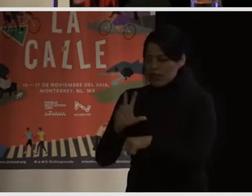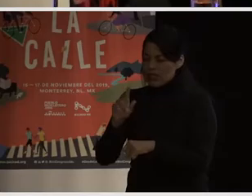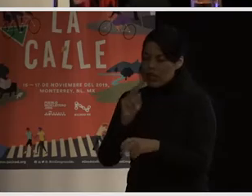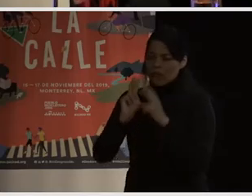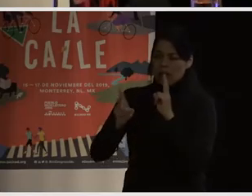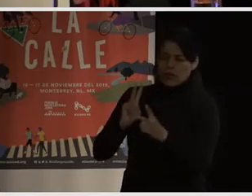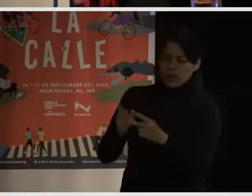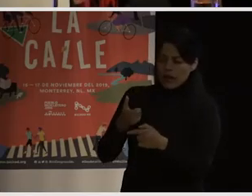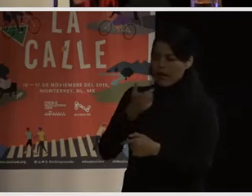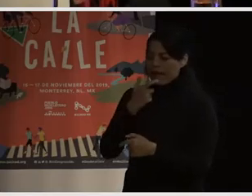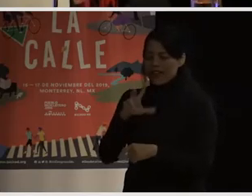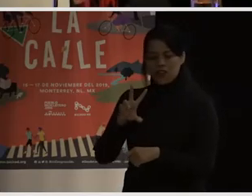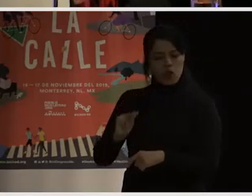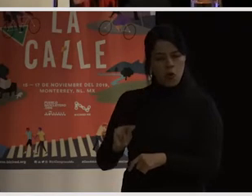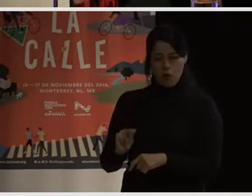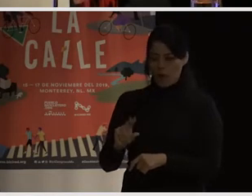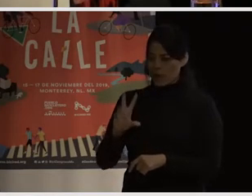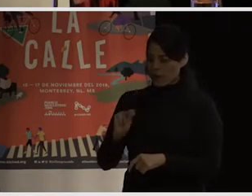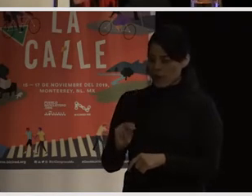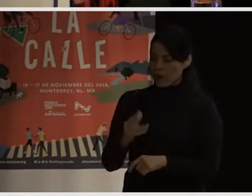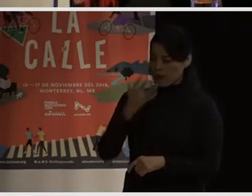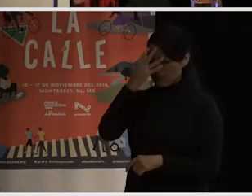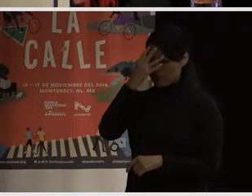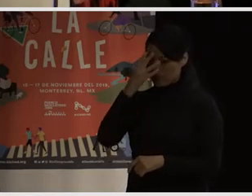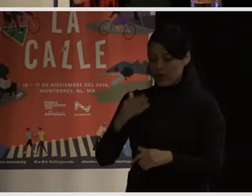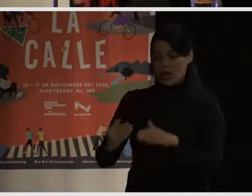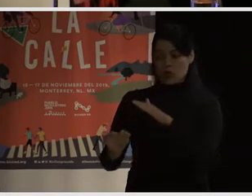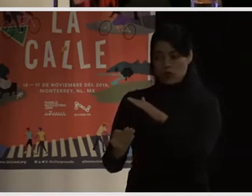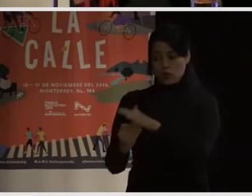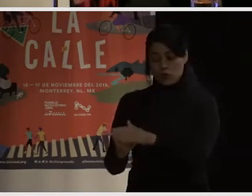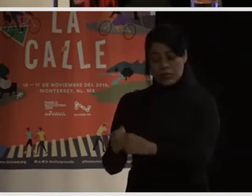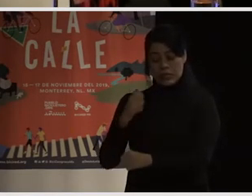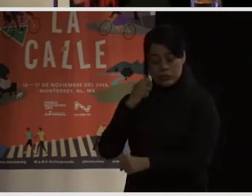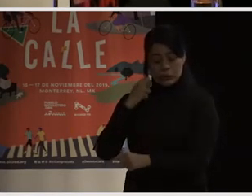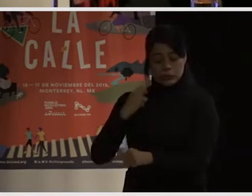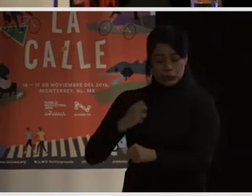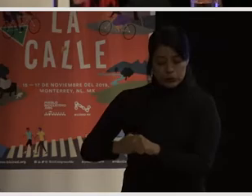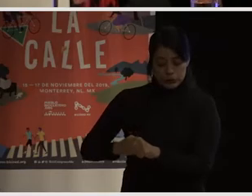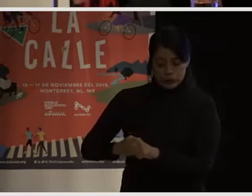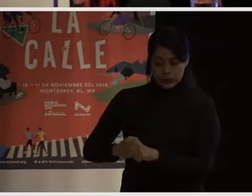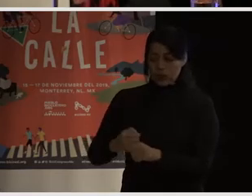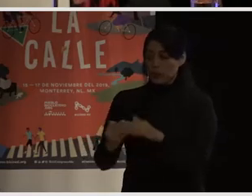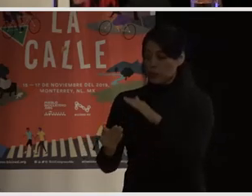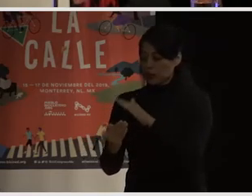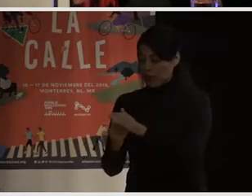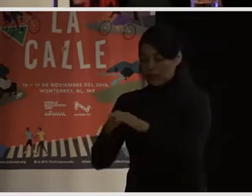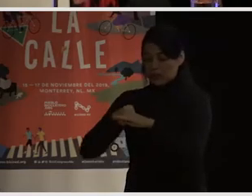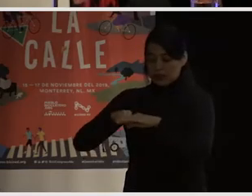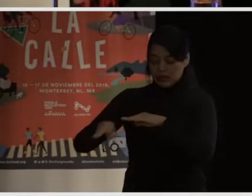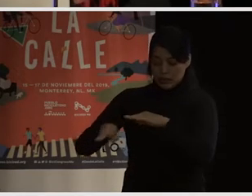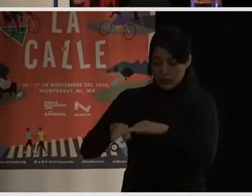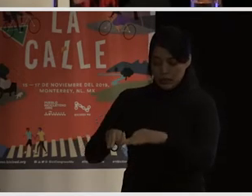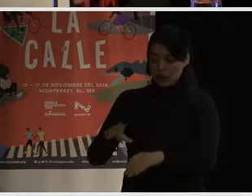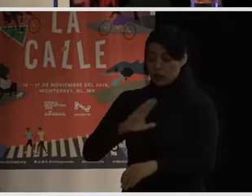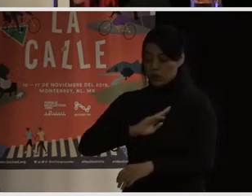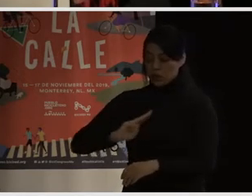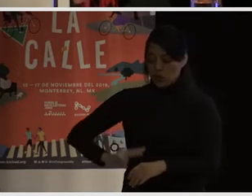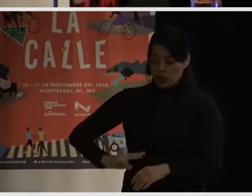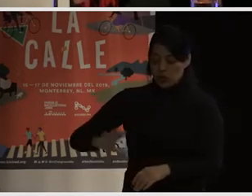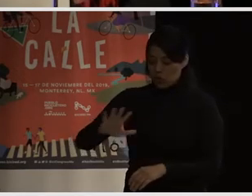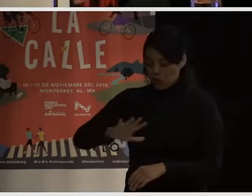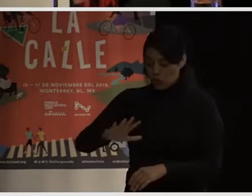no qué bonito es el transporte no pasa así en realidad son mesas muy duras son mesas técnicas y son mesas donde los municipios tendrán